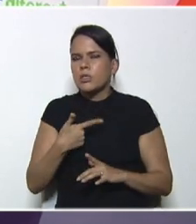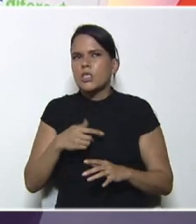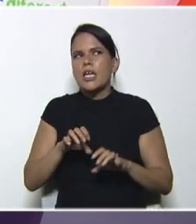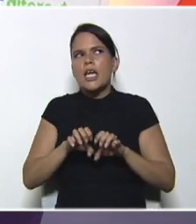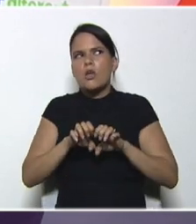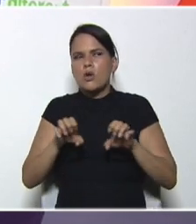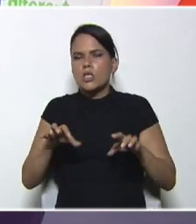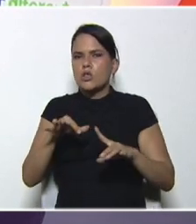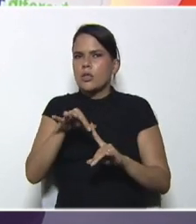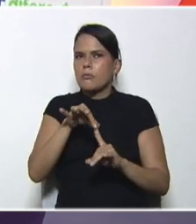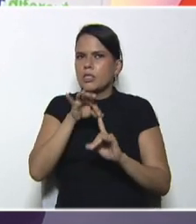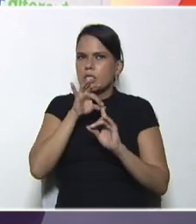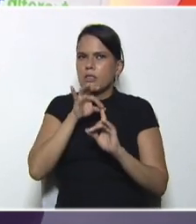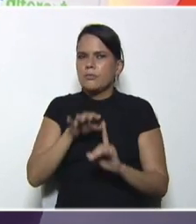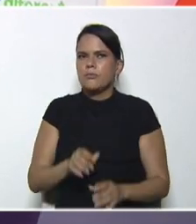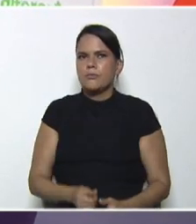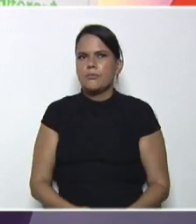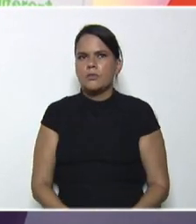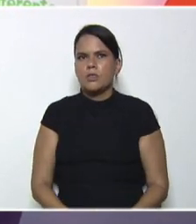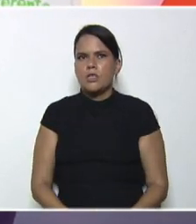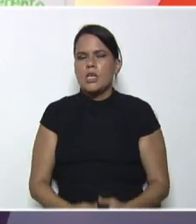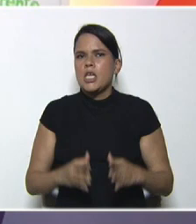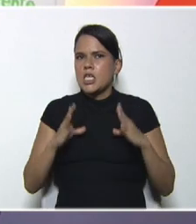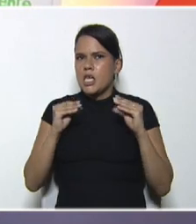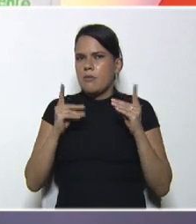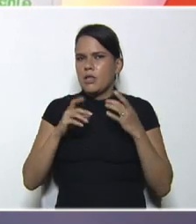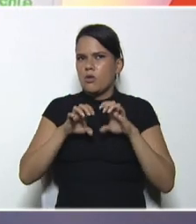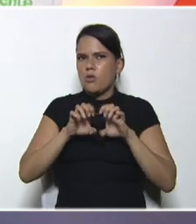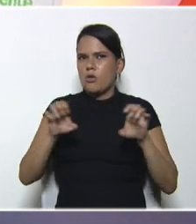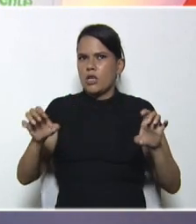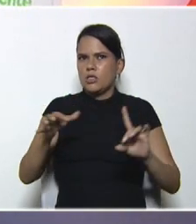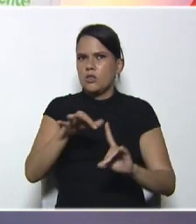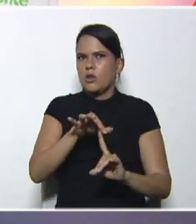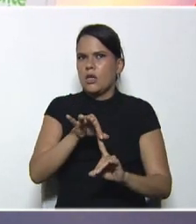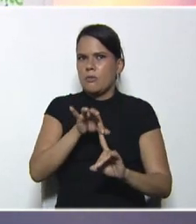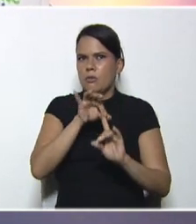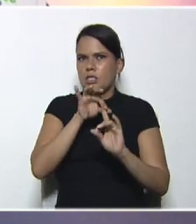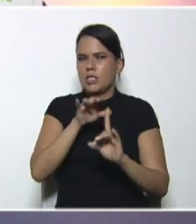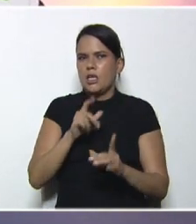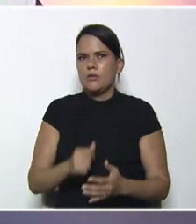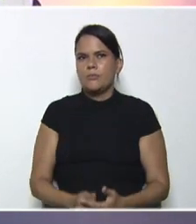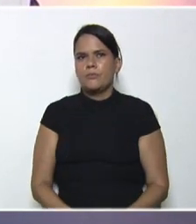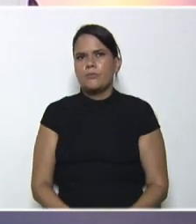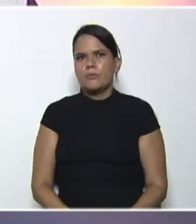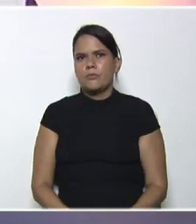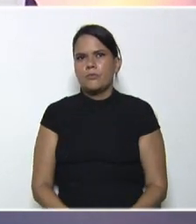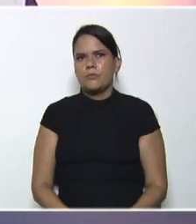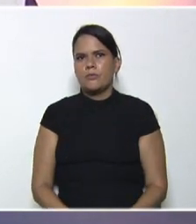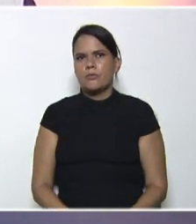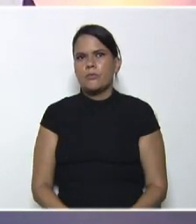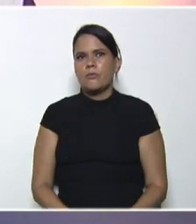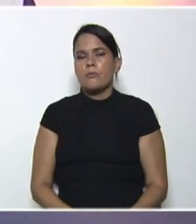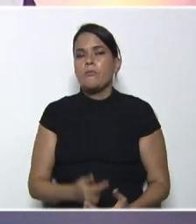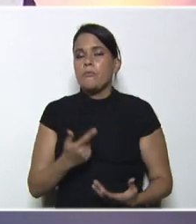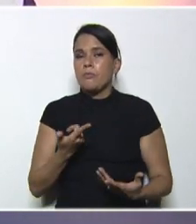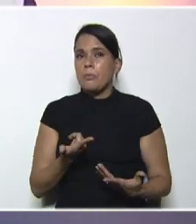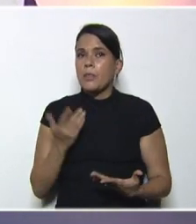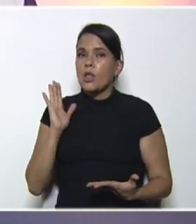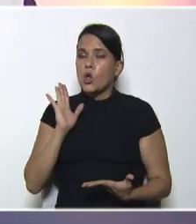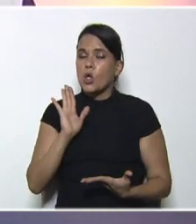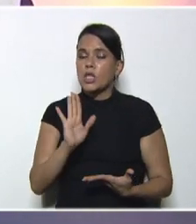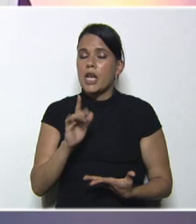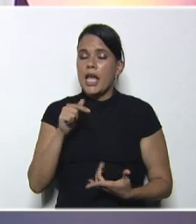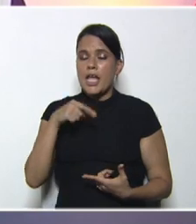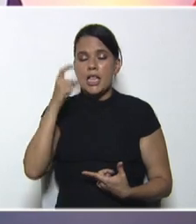modalidad de educación especial. Y hablando de la modalidad de educación especial, vamos entonces con Anthony Martínez, quien nos trae